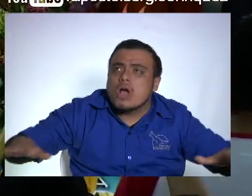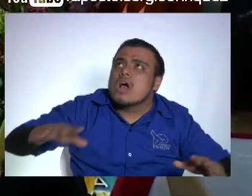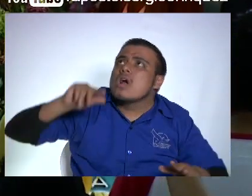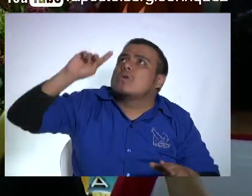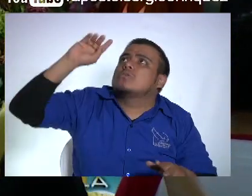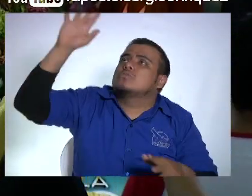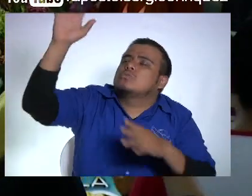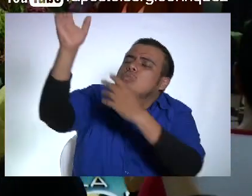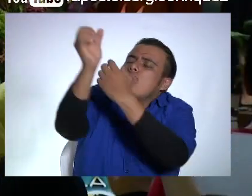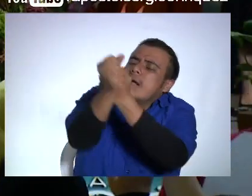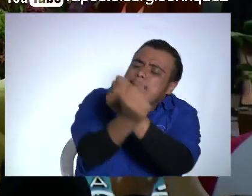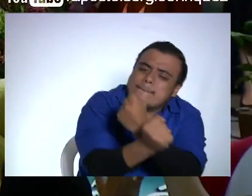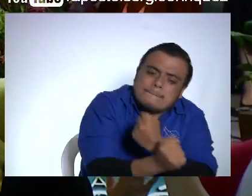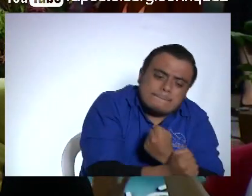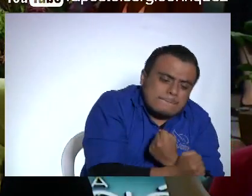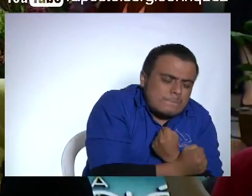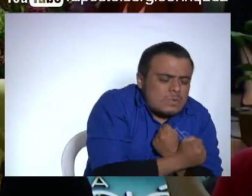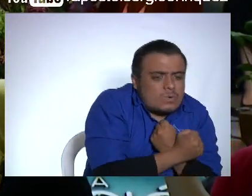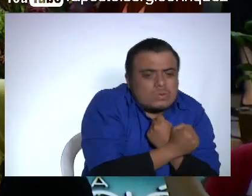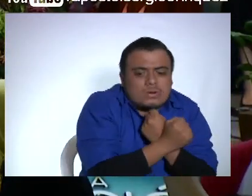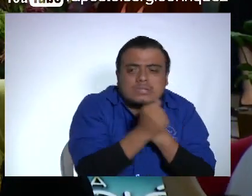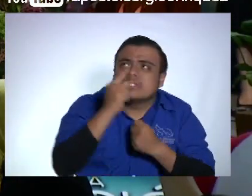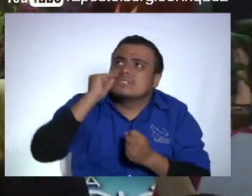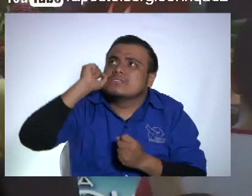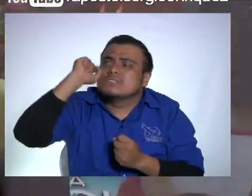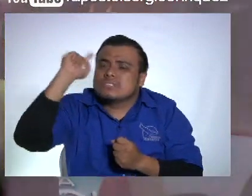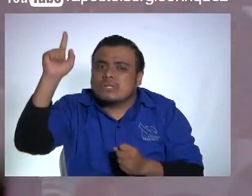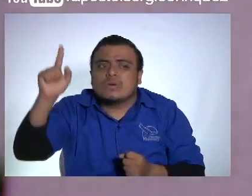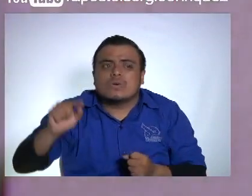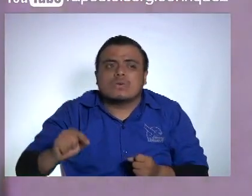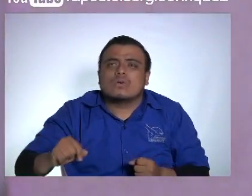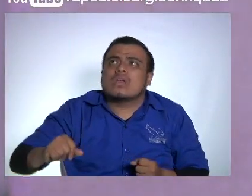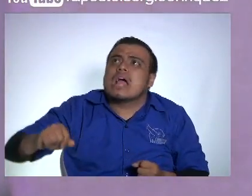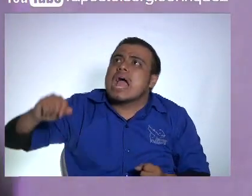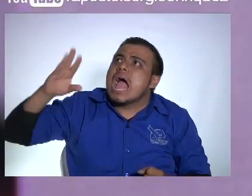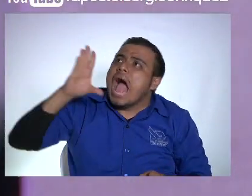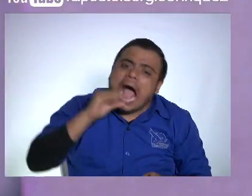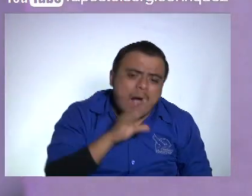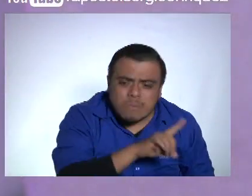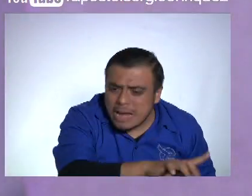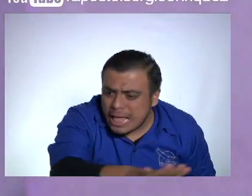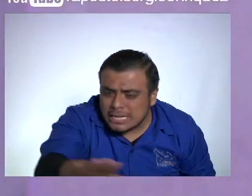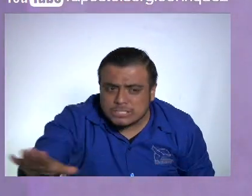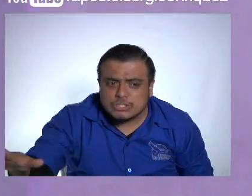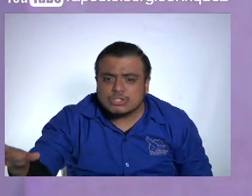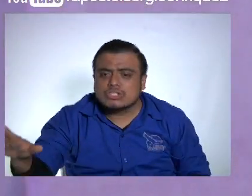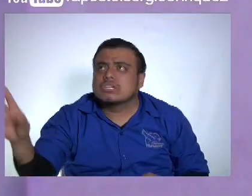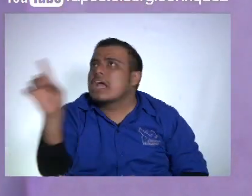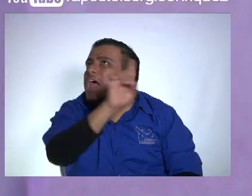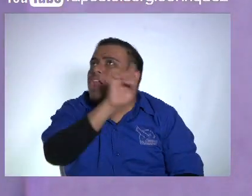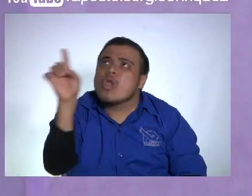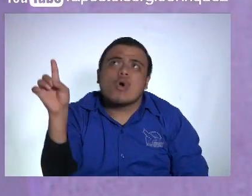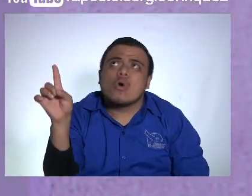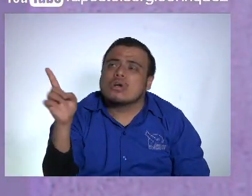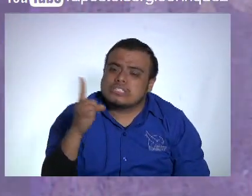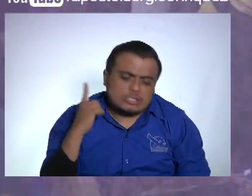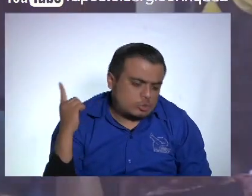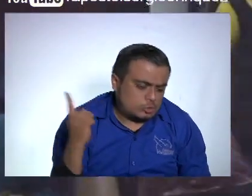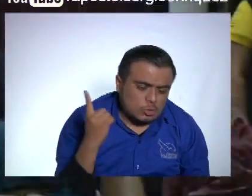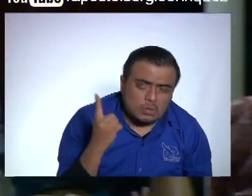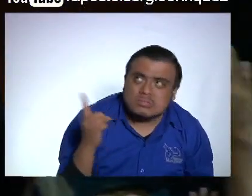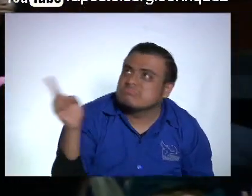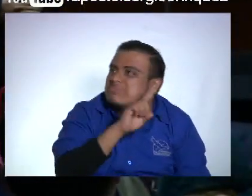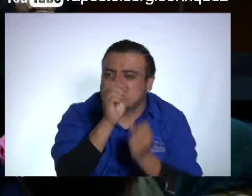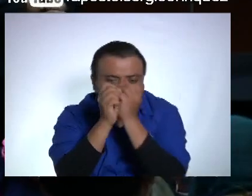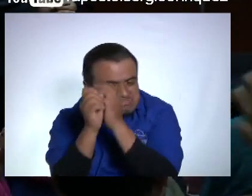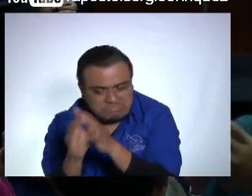noche, cobíjalos esta noche, háblales que no están solos, que no está perdido